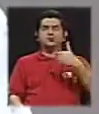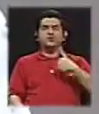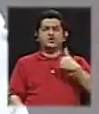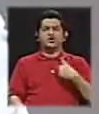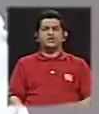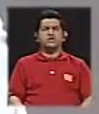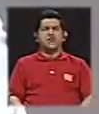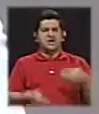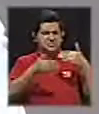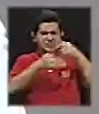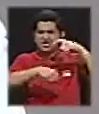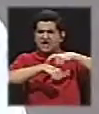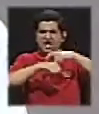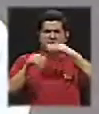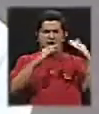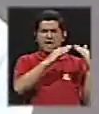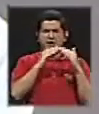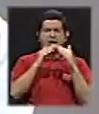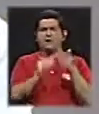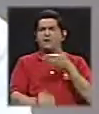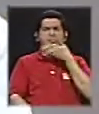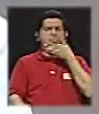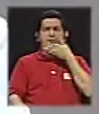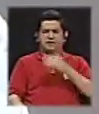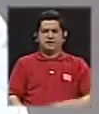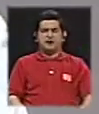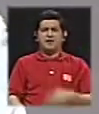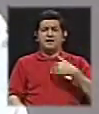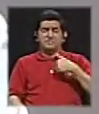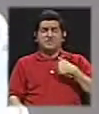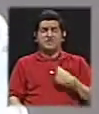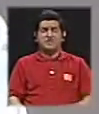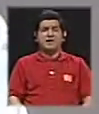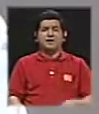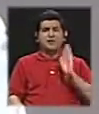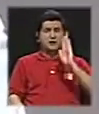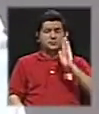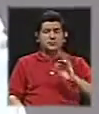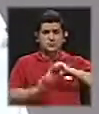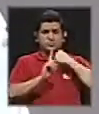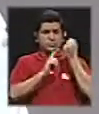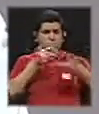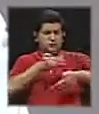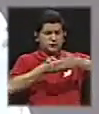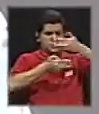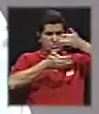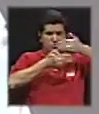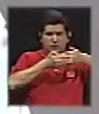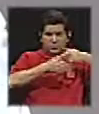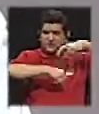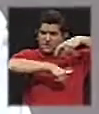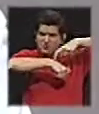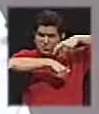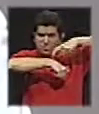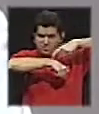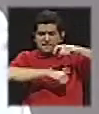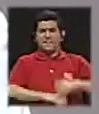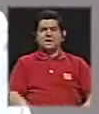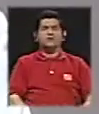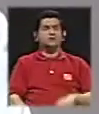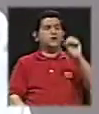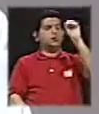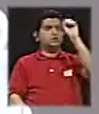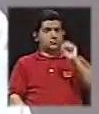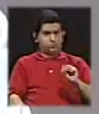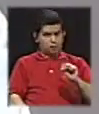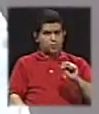hace reciente tiempo en las comunidades indígenas, sino que tiene su trasfondo exactamente en el momento en que la zona sur